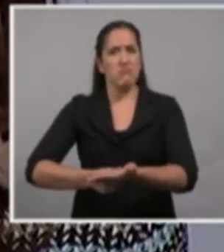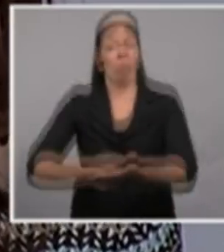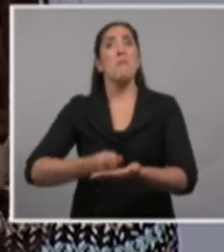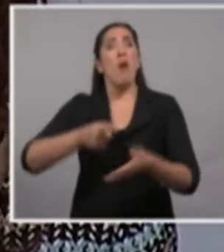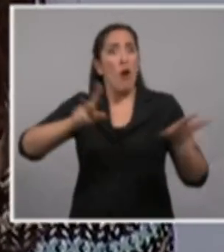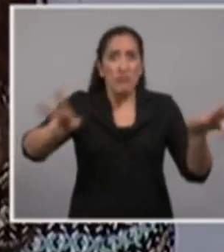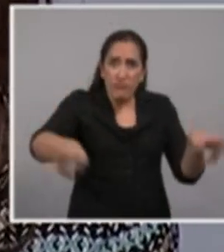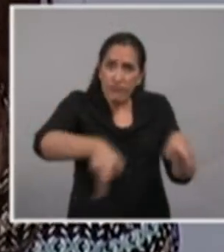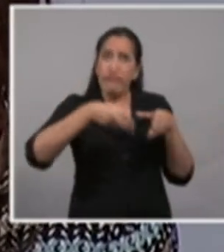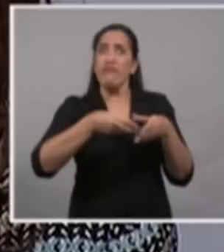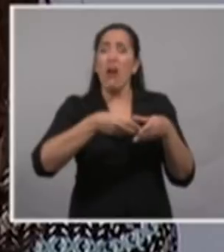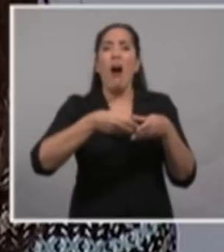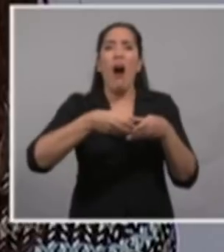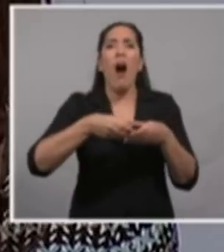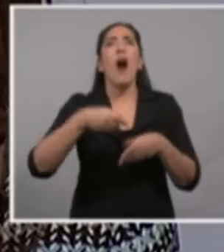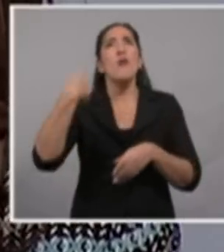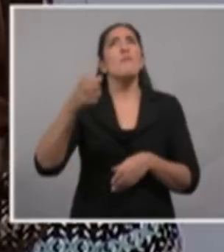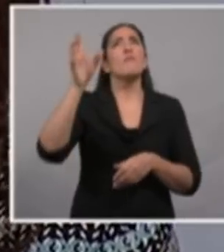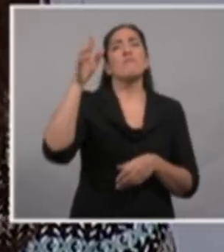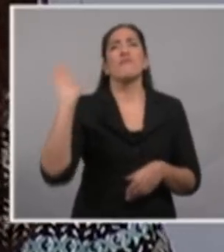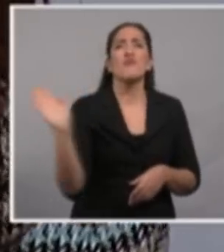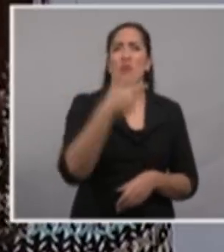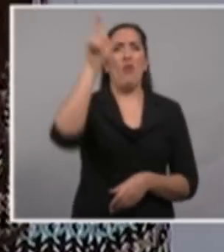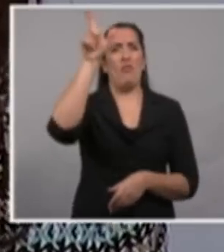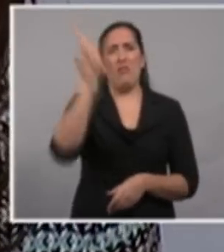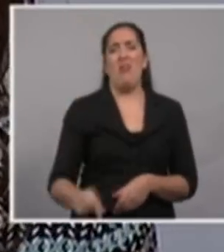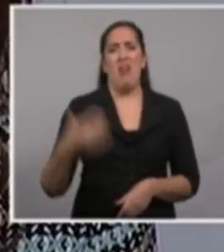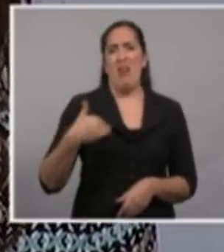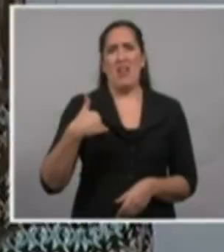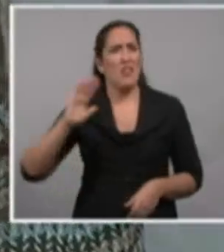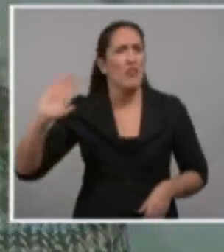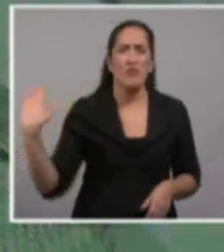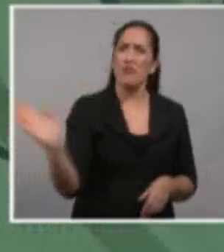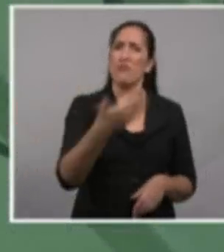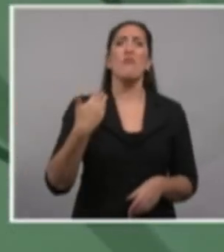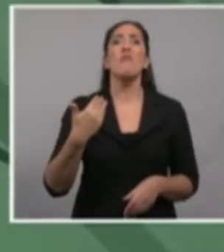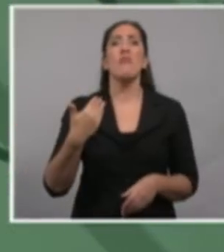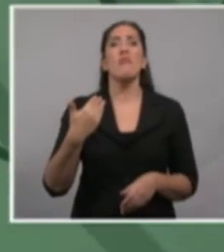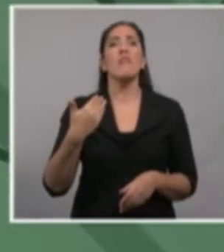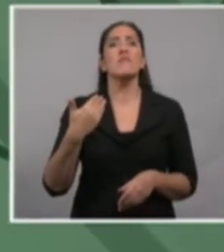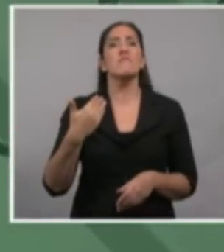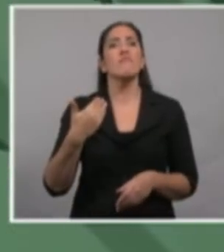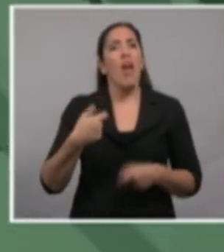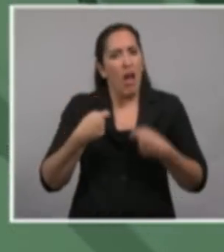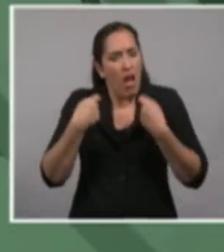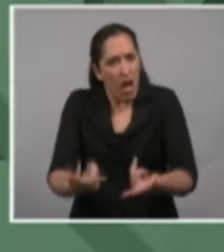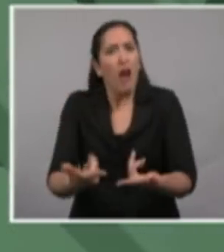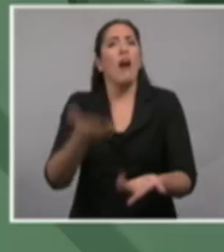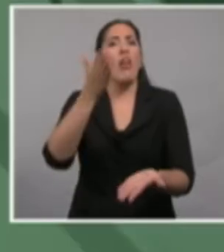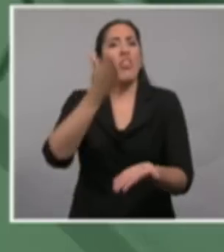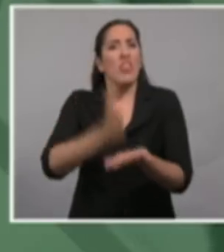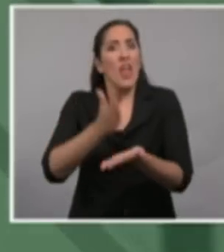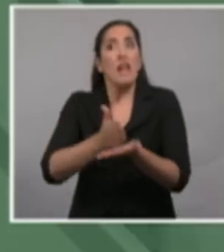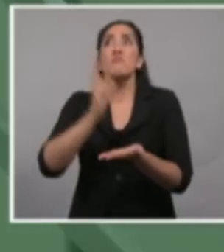compartir con el resto de los argentinos, con todos los argentinos, un derecho como es el de